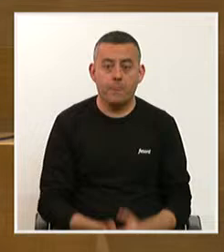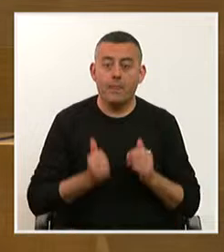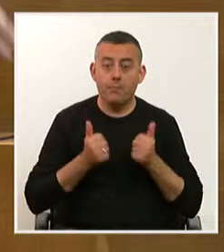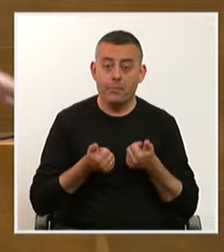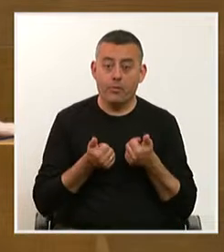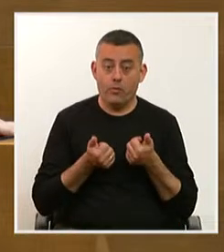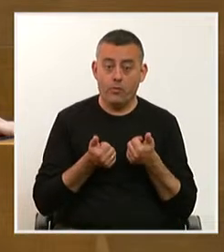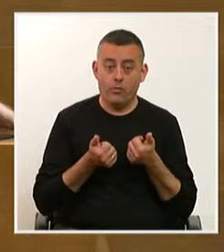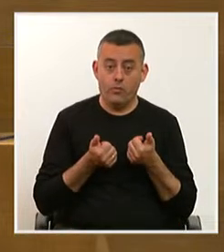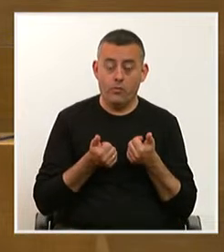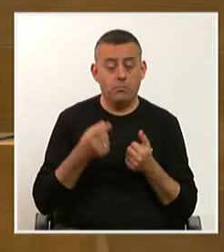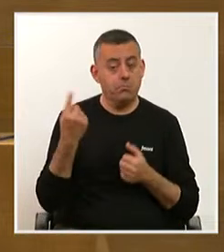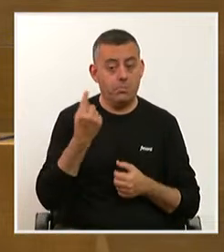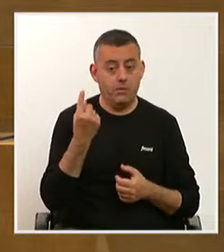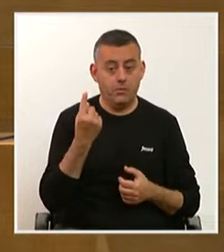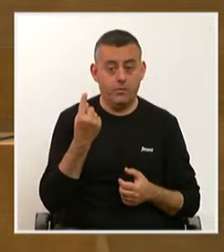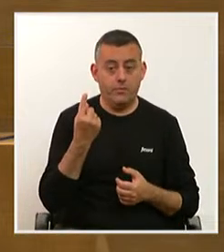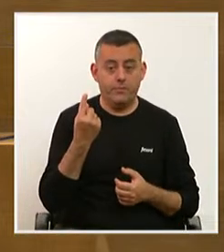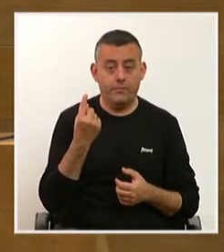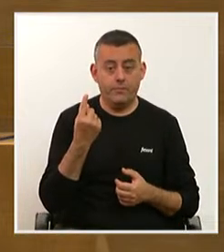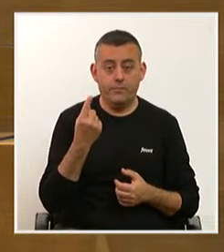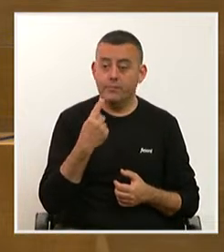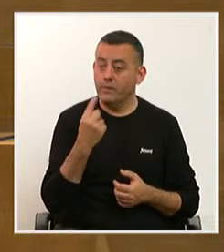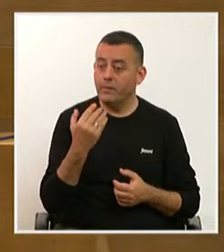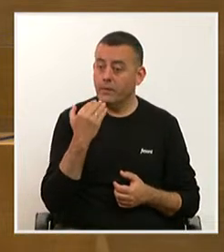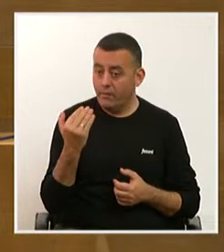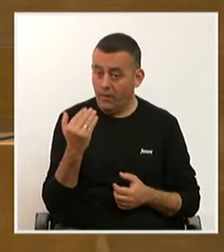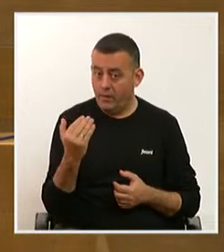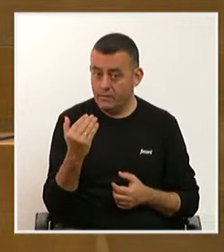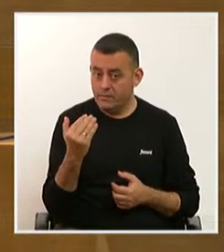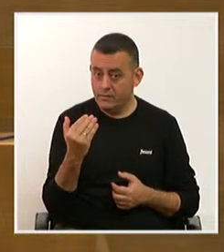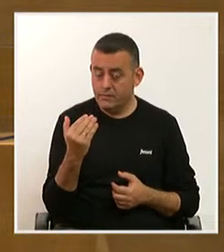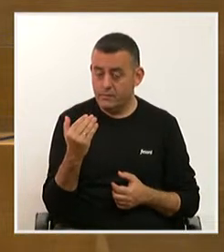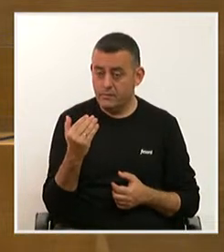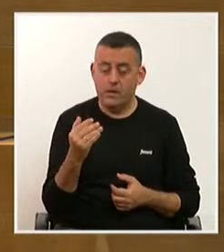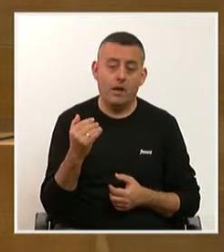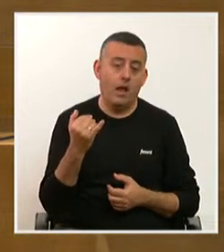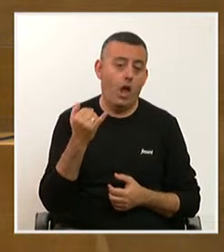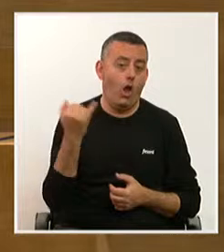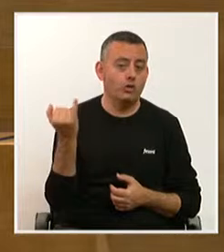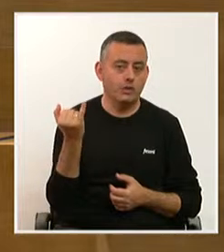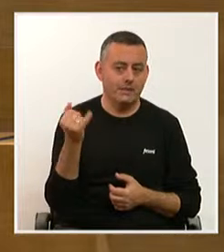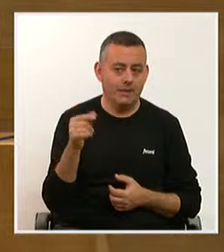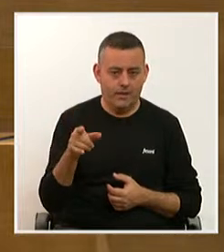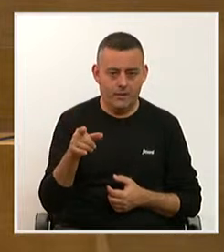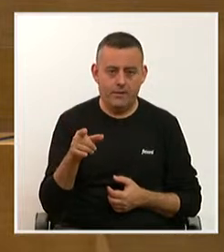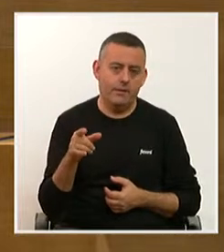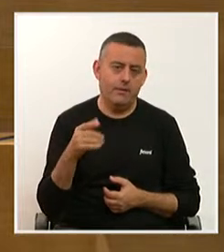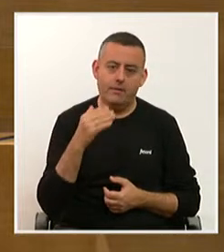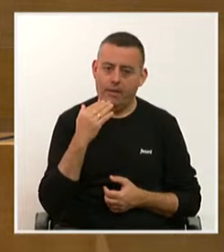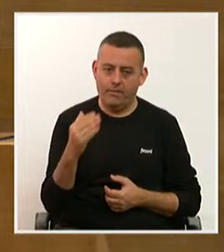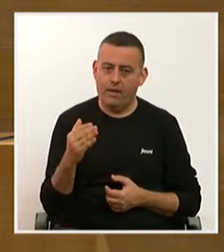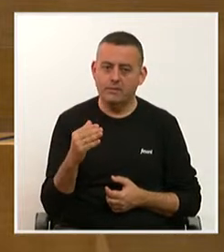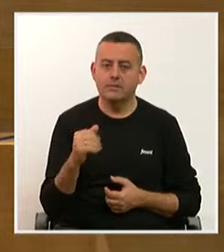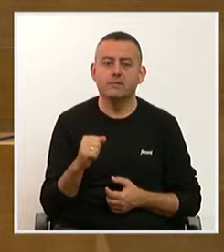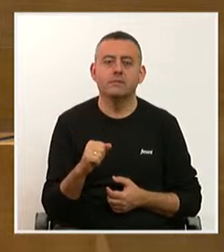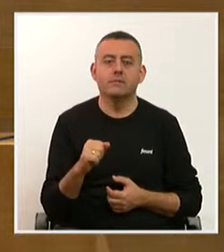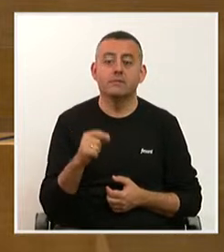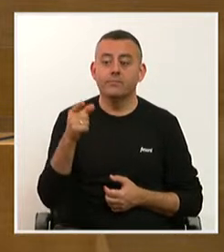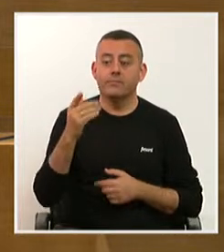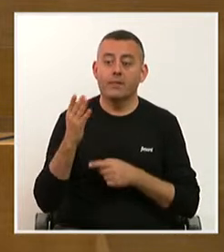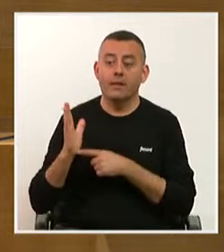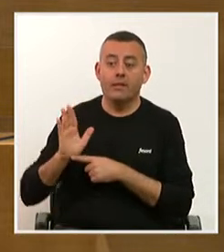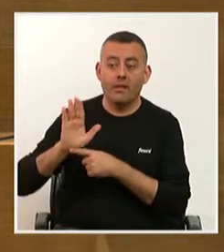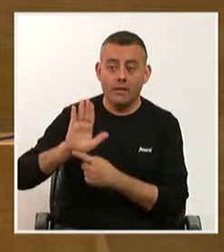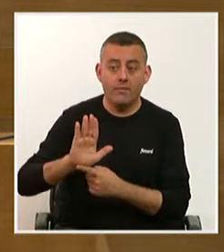bueno primer al diputado Jos muño presentar esta inicia toca es un tema que